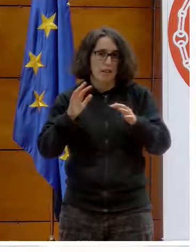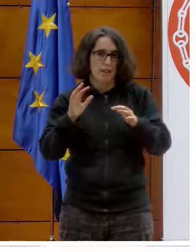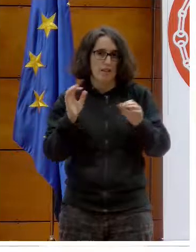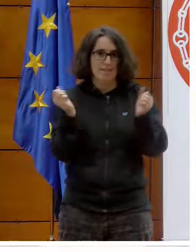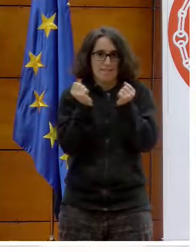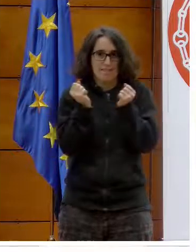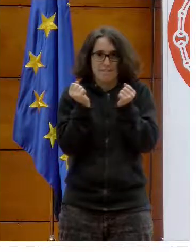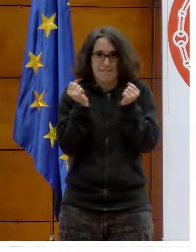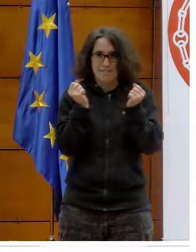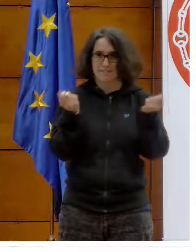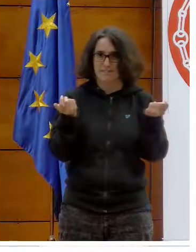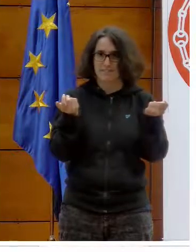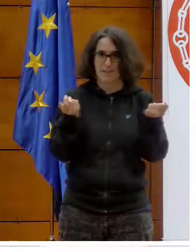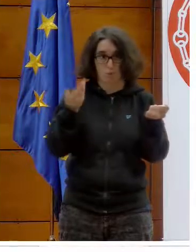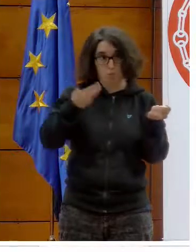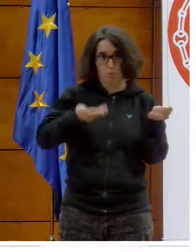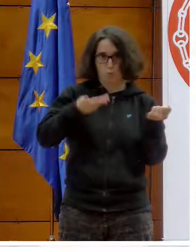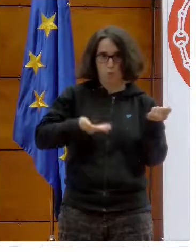alto nunca.